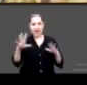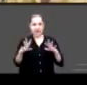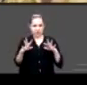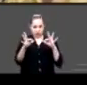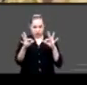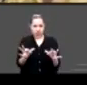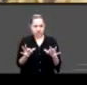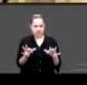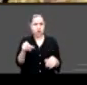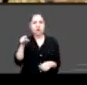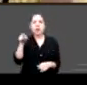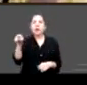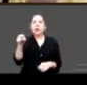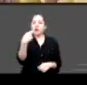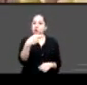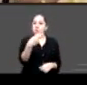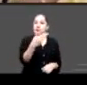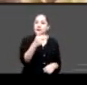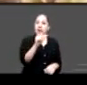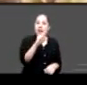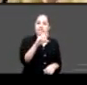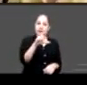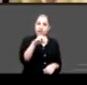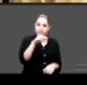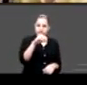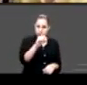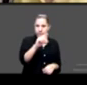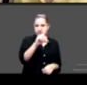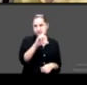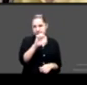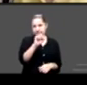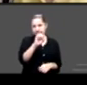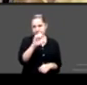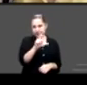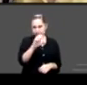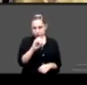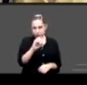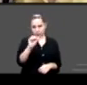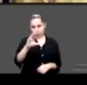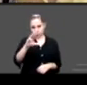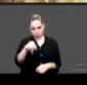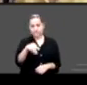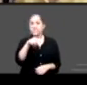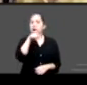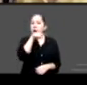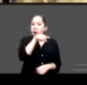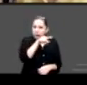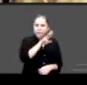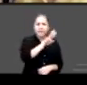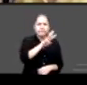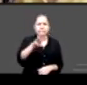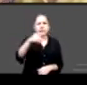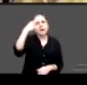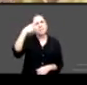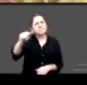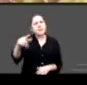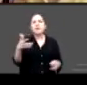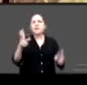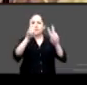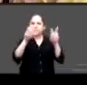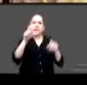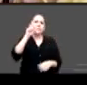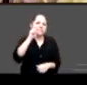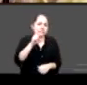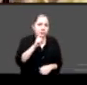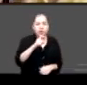ser institucional, digamos, tiene muchísima más libertad de abordar temas de la sexualidad, del placer, del ejercicio del placer, que no es